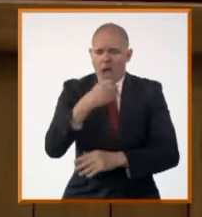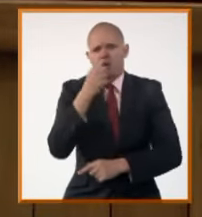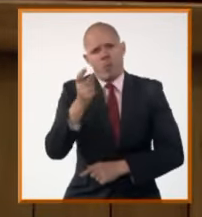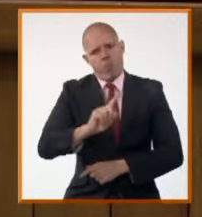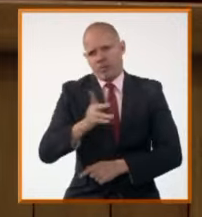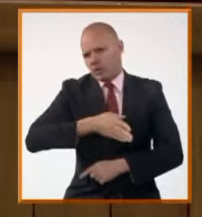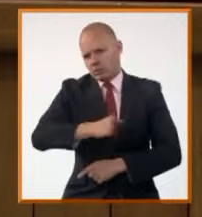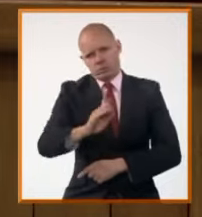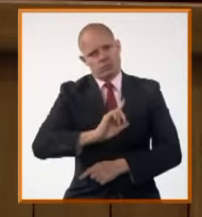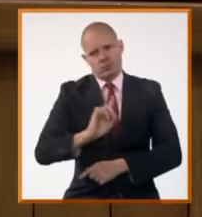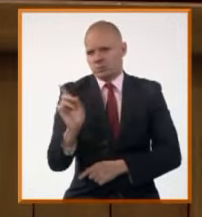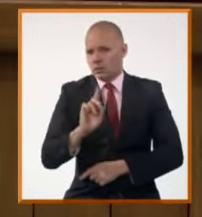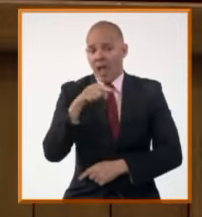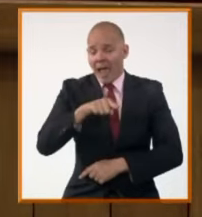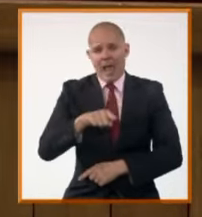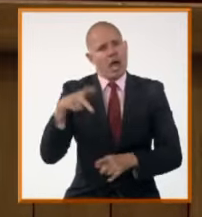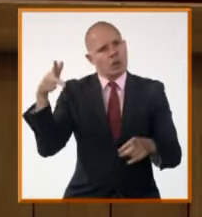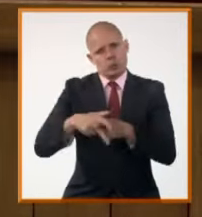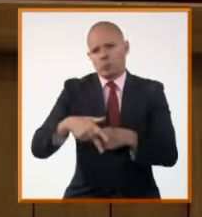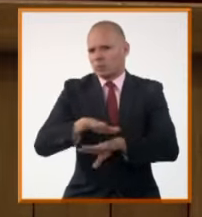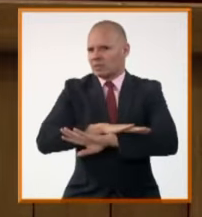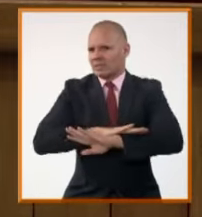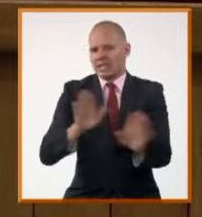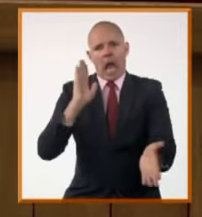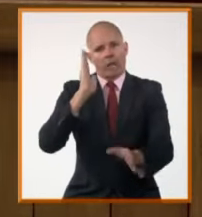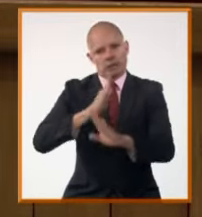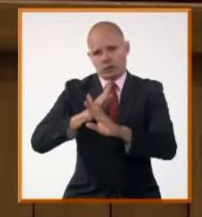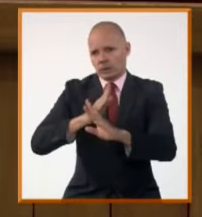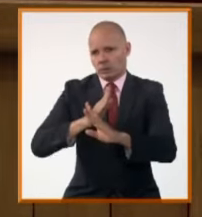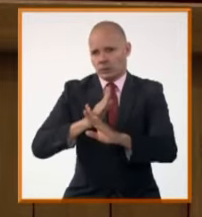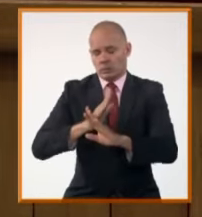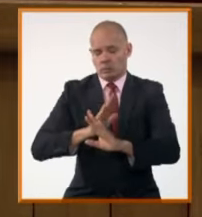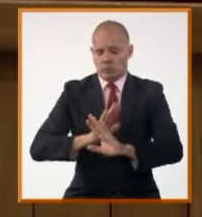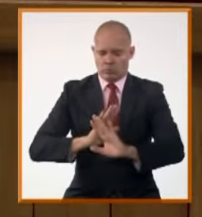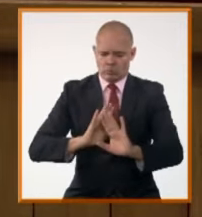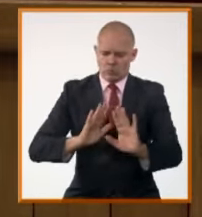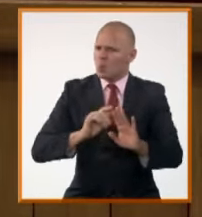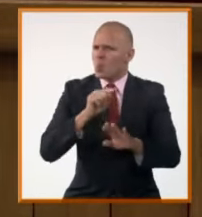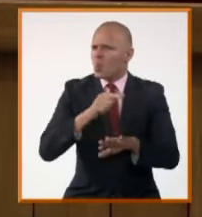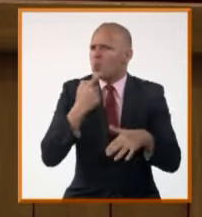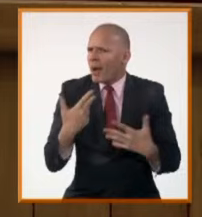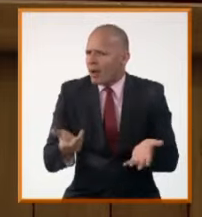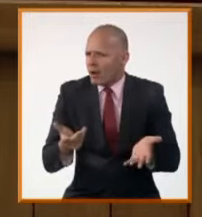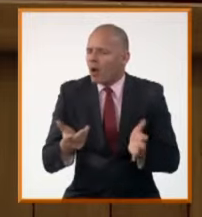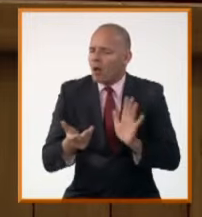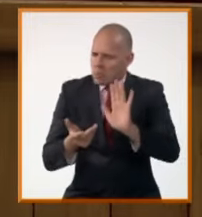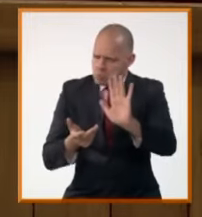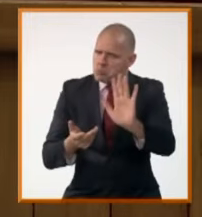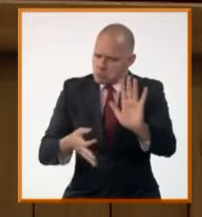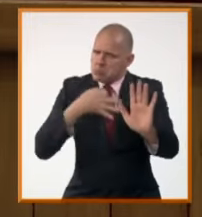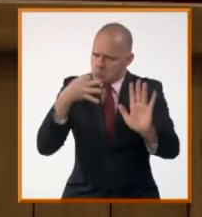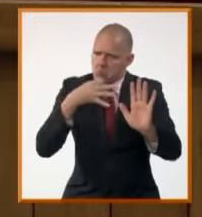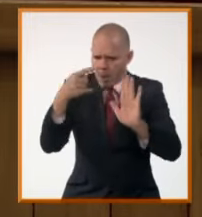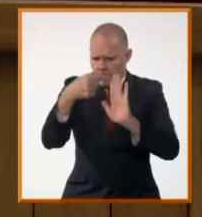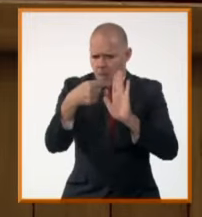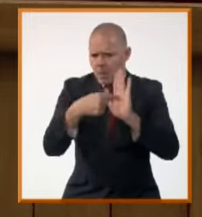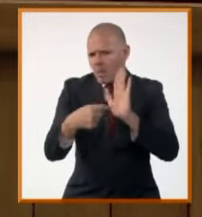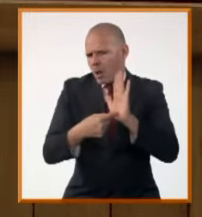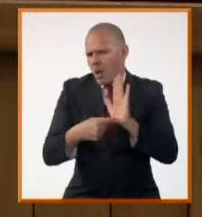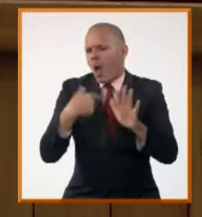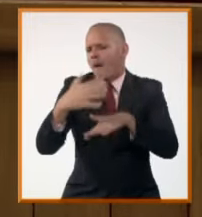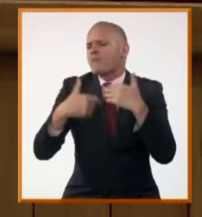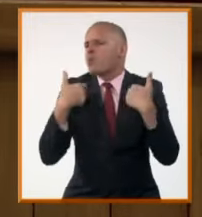Voy a expresar varias de esas insatisfacciones, varias de esas dificultades que